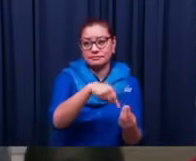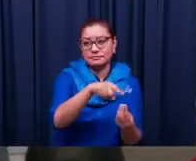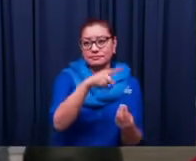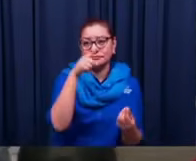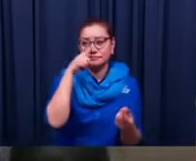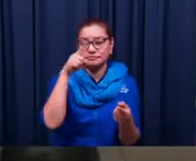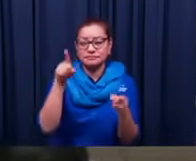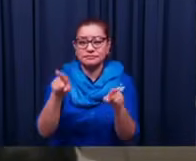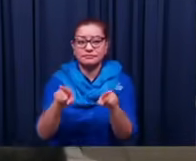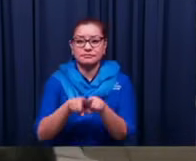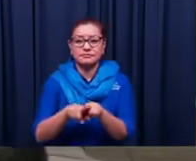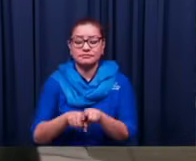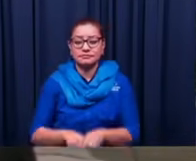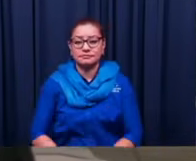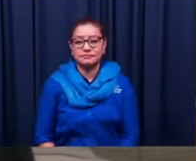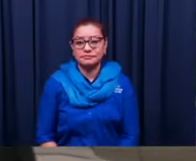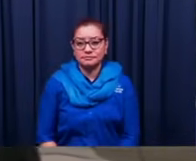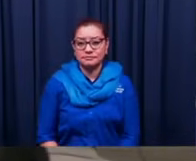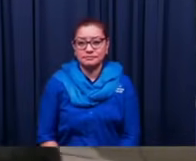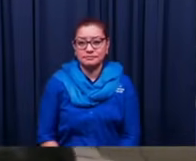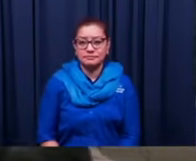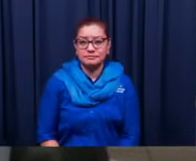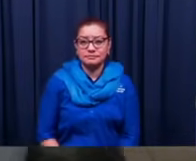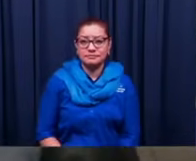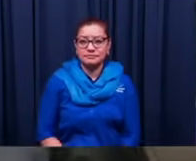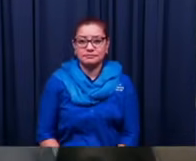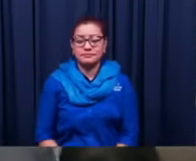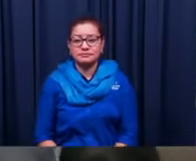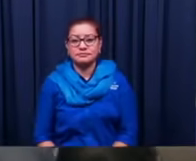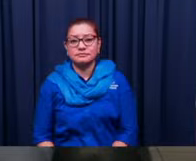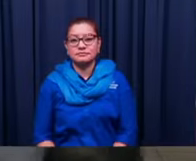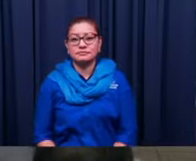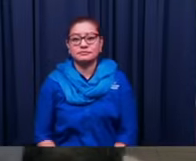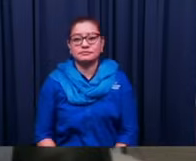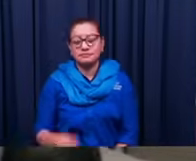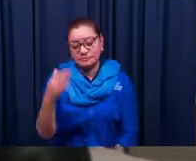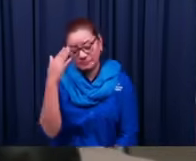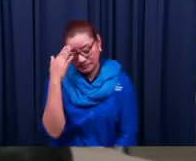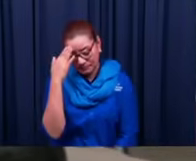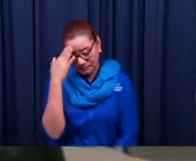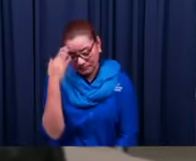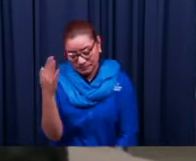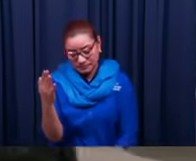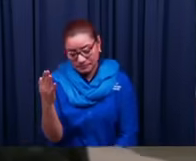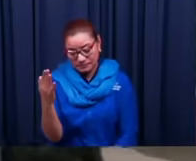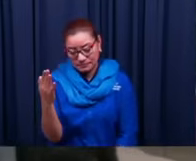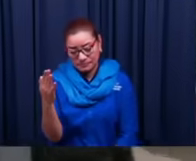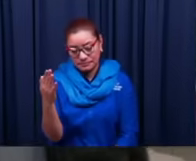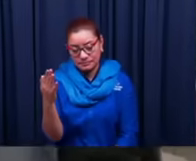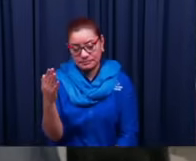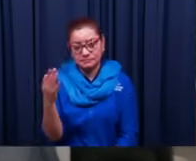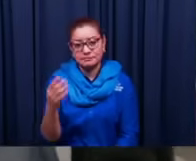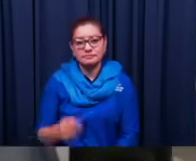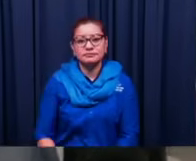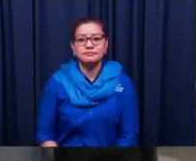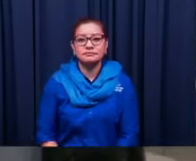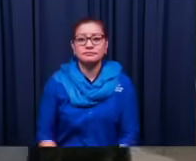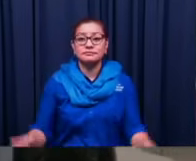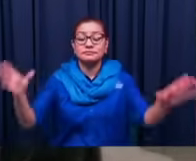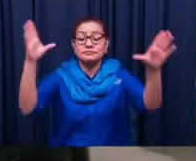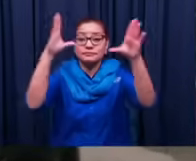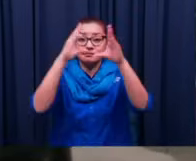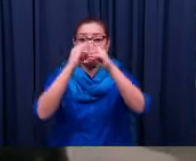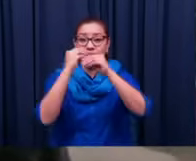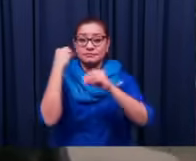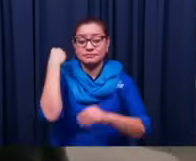hogares, para nuestra familia completa. Démosle gracias a Dios por cada día que nos da y esta noche tan